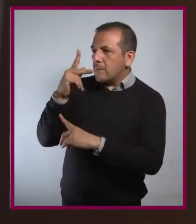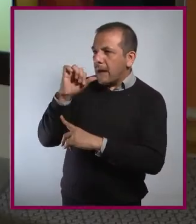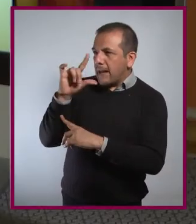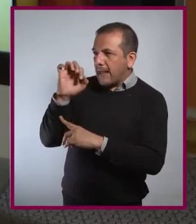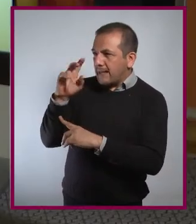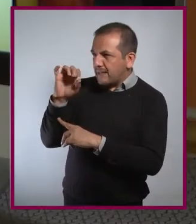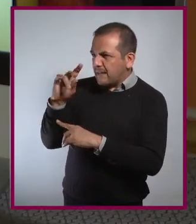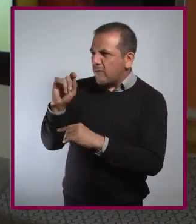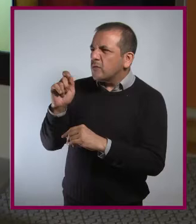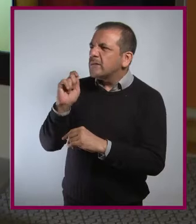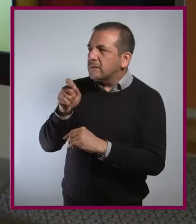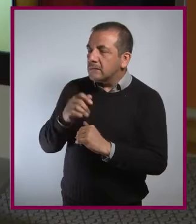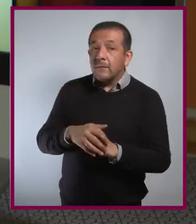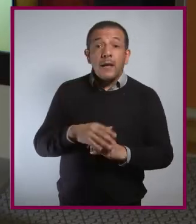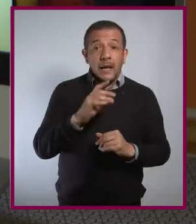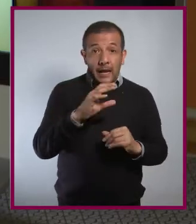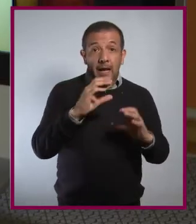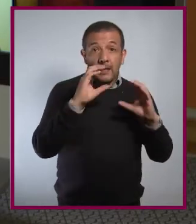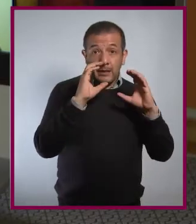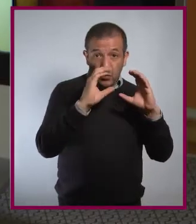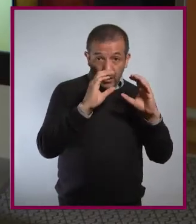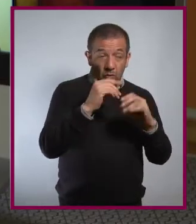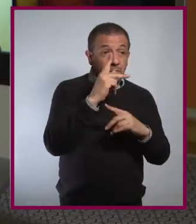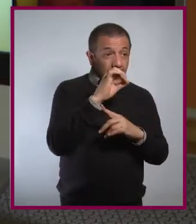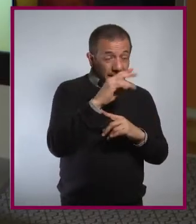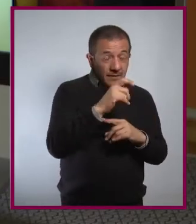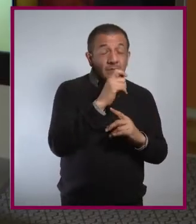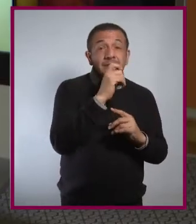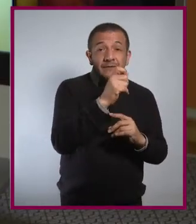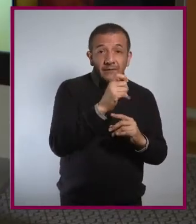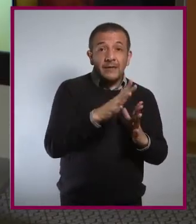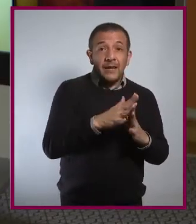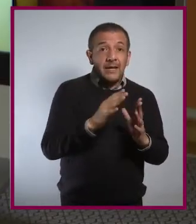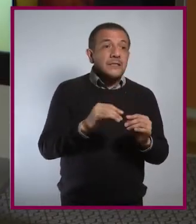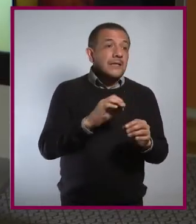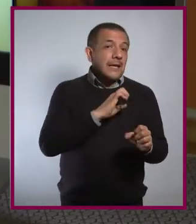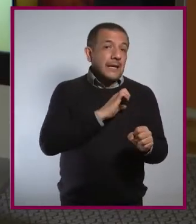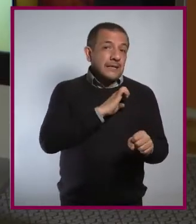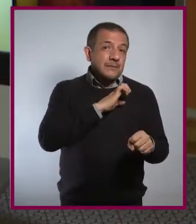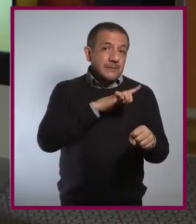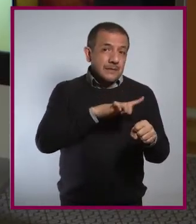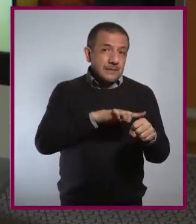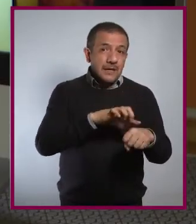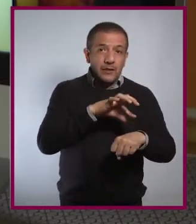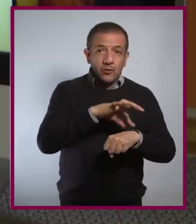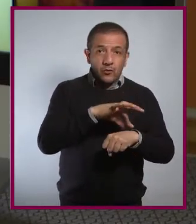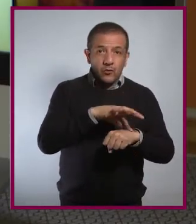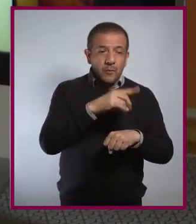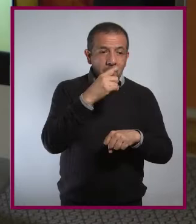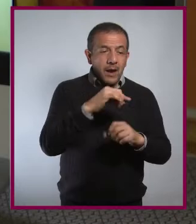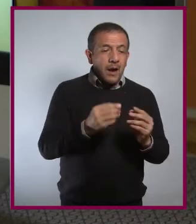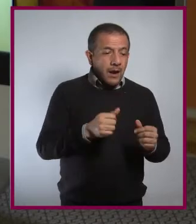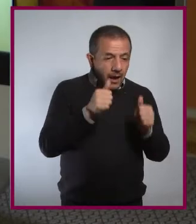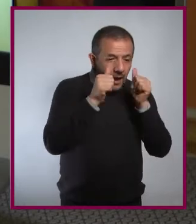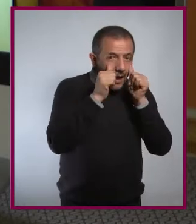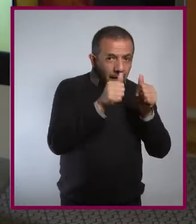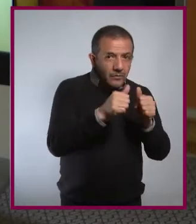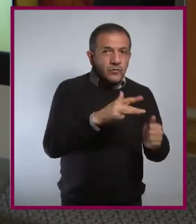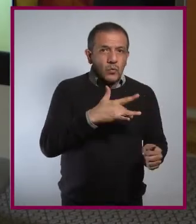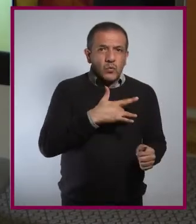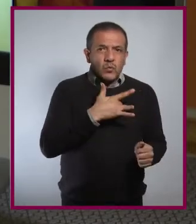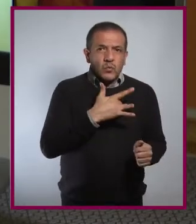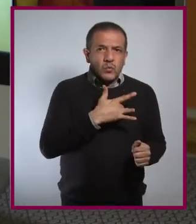importantes? Los cuidados paliativos son una disciplina, son una especialidad de la medicina que se dedica al manejo de